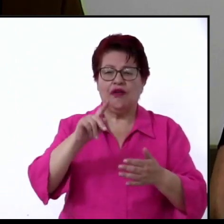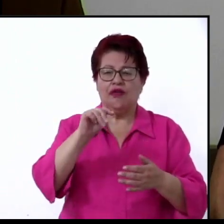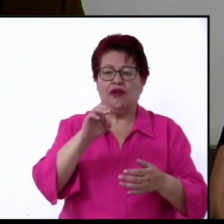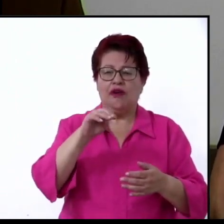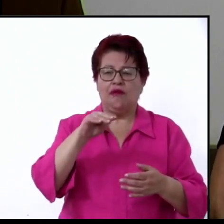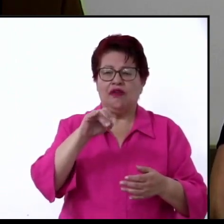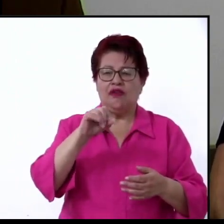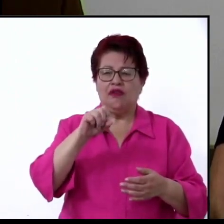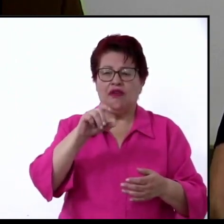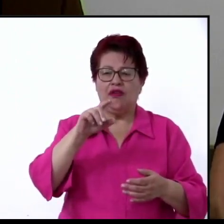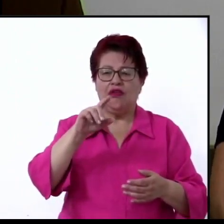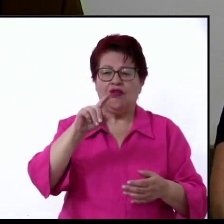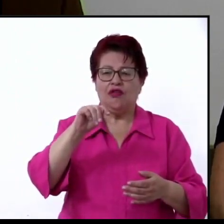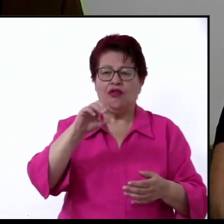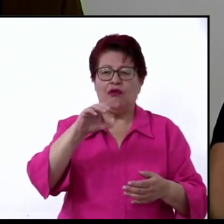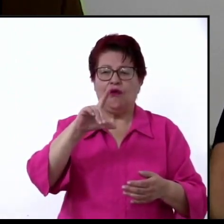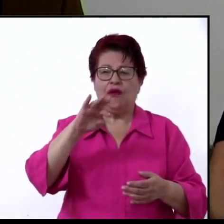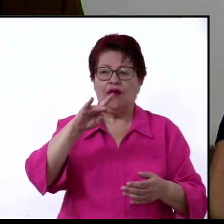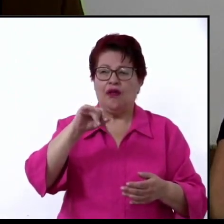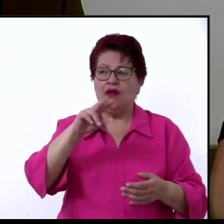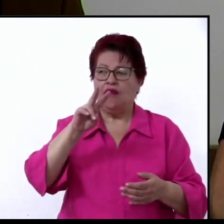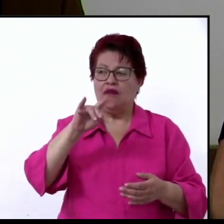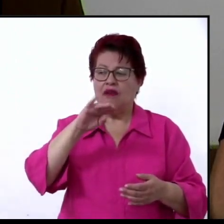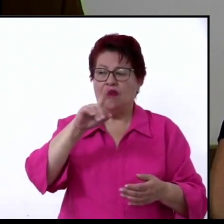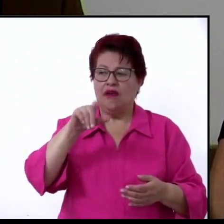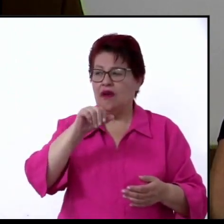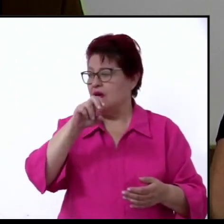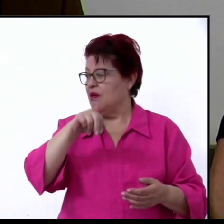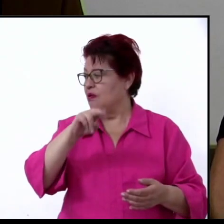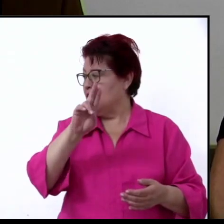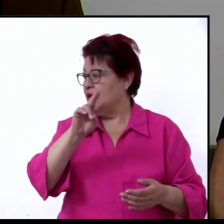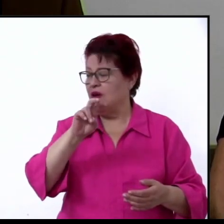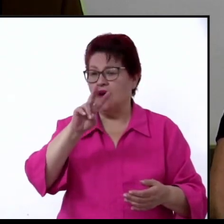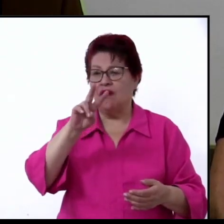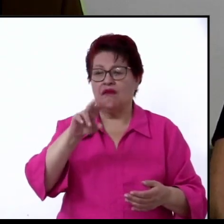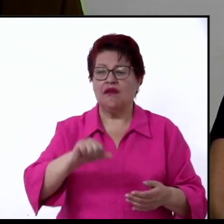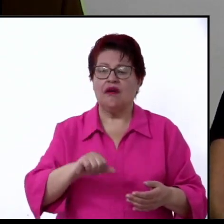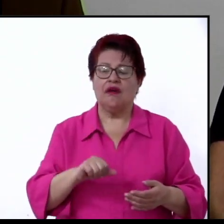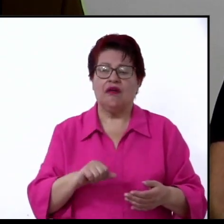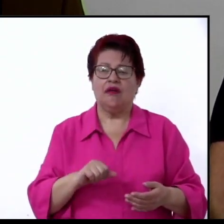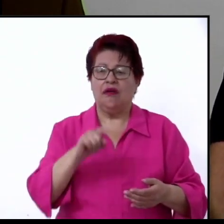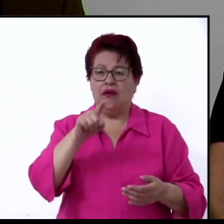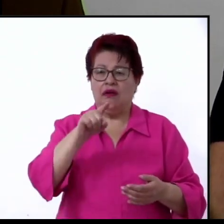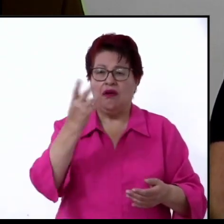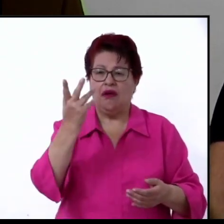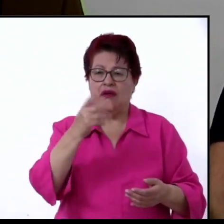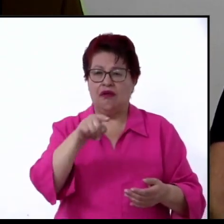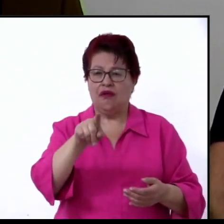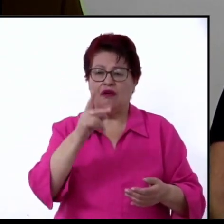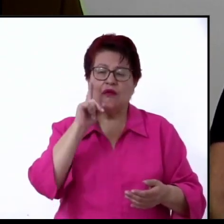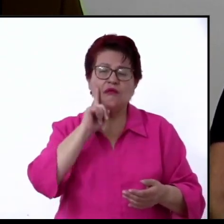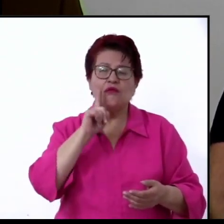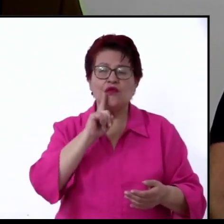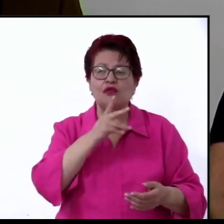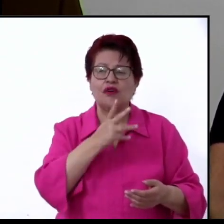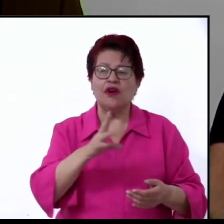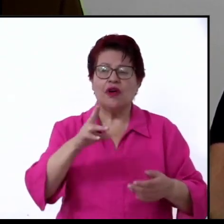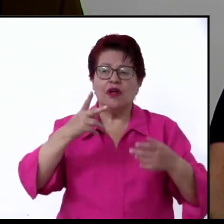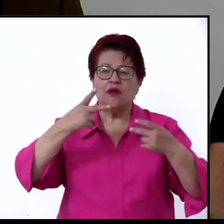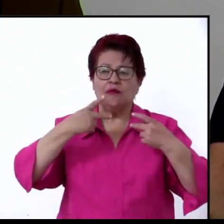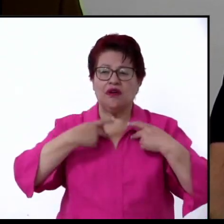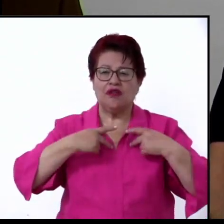Temístocles Villanueva, porque implica un pensamiento disruptivo. Finalmente, el hecho de que sean mujeres o que seamos